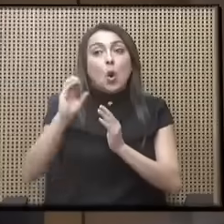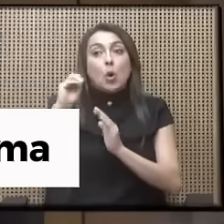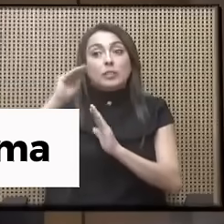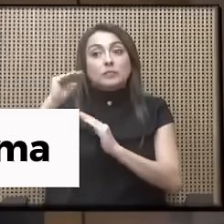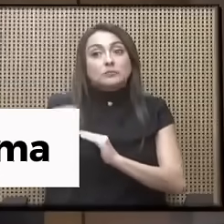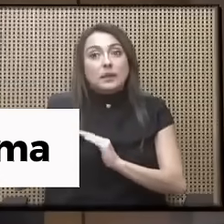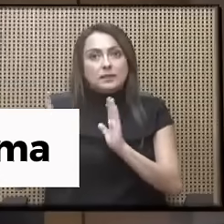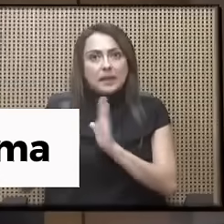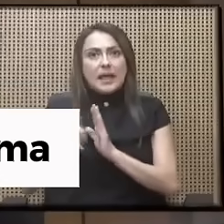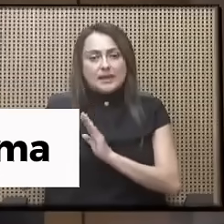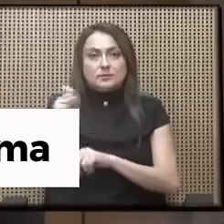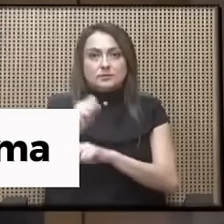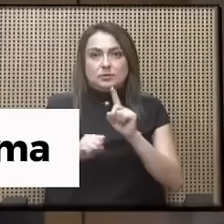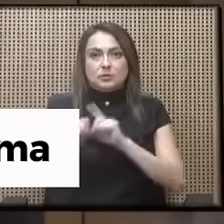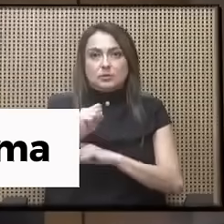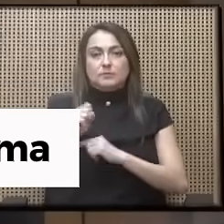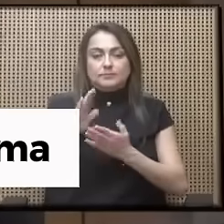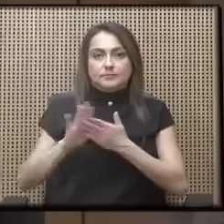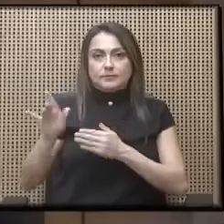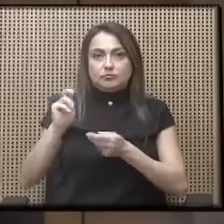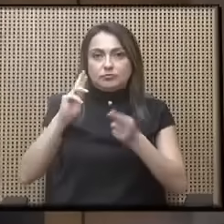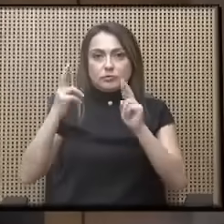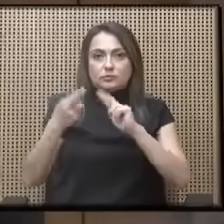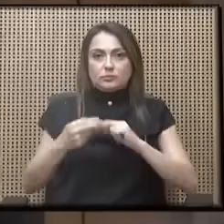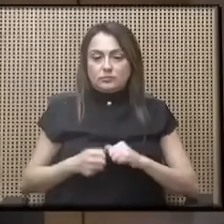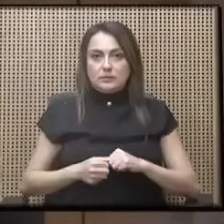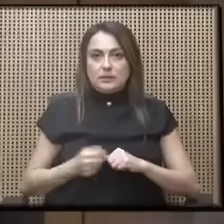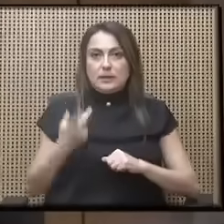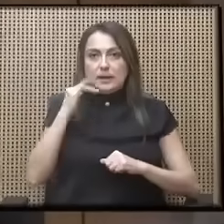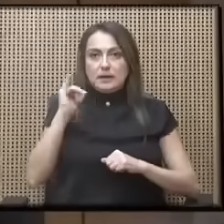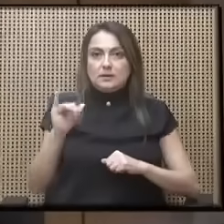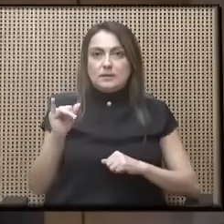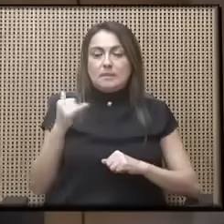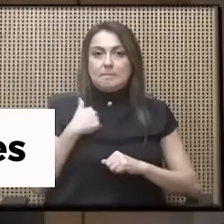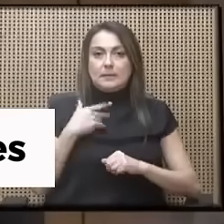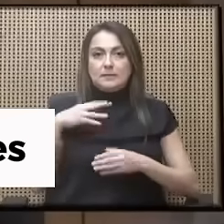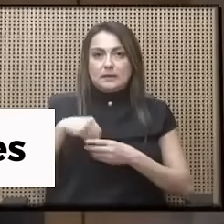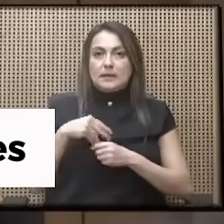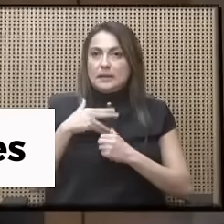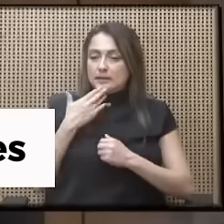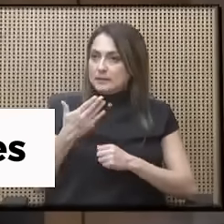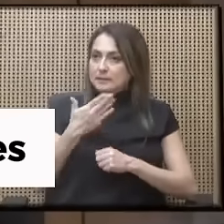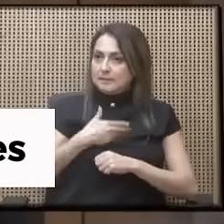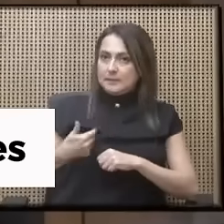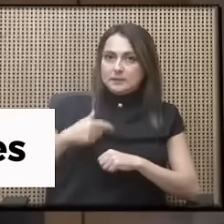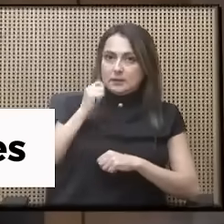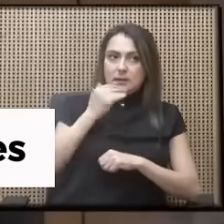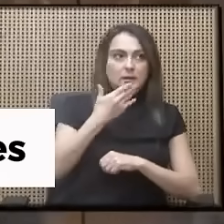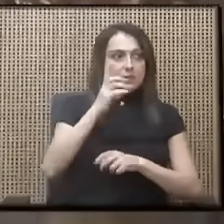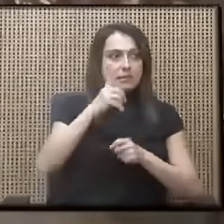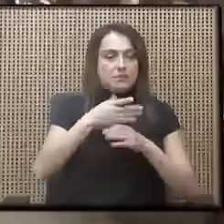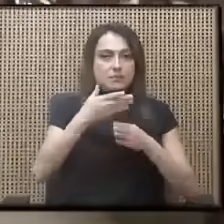derechos, y este es un caso que justifica esa reforma. Y en ese sentido mi intervención. Gracias, presidente, gracias, diputación.